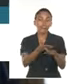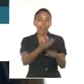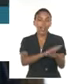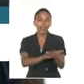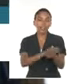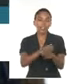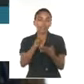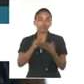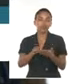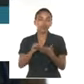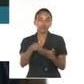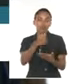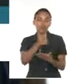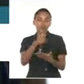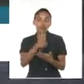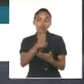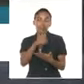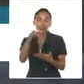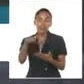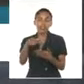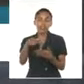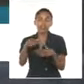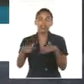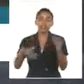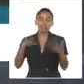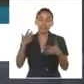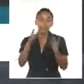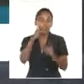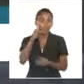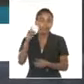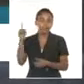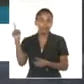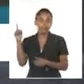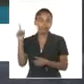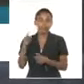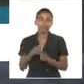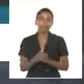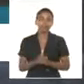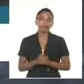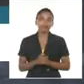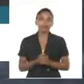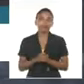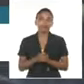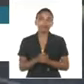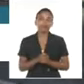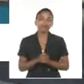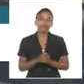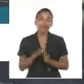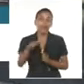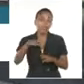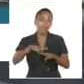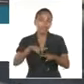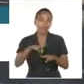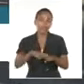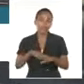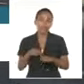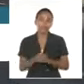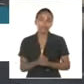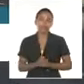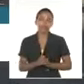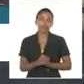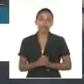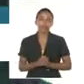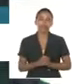una ceremonia realizada este viernes en la Gran Unidad de Tanques de la Gloria Combativa Rescate de Sanguilí, Orden Antonio